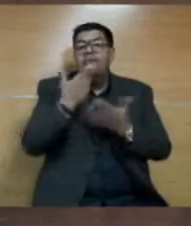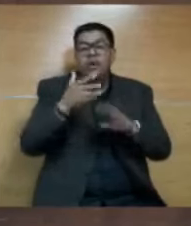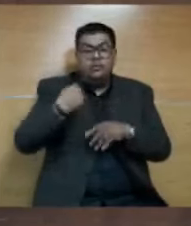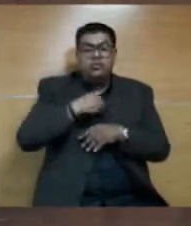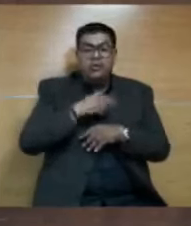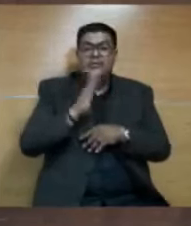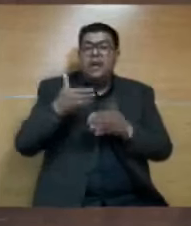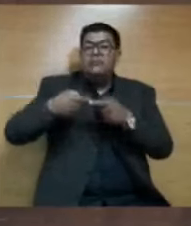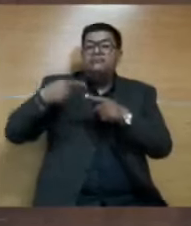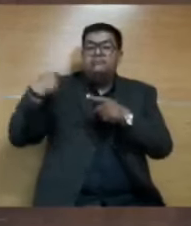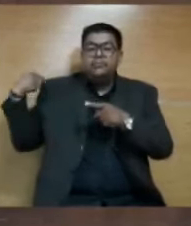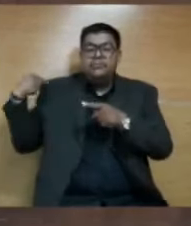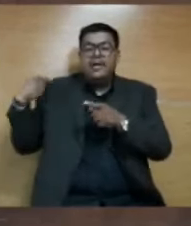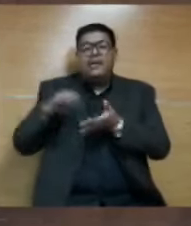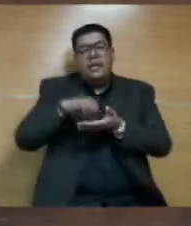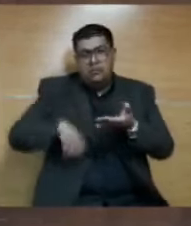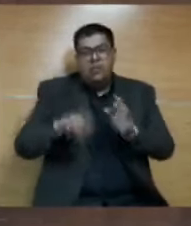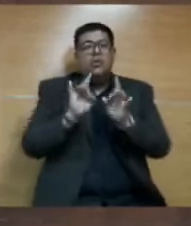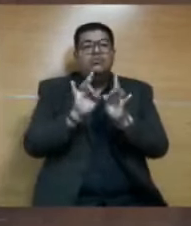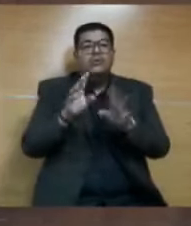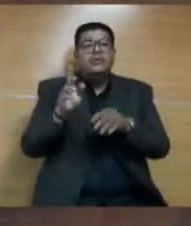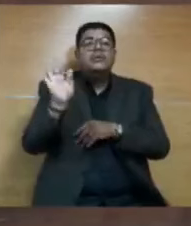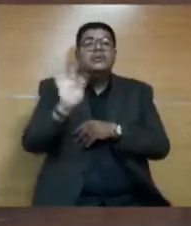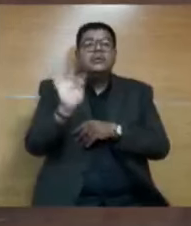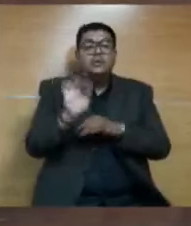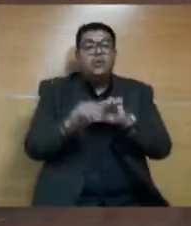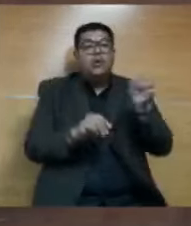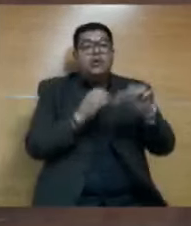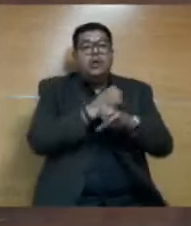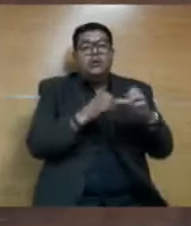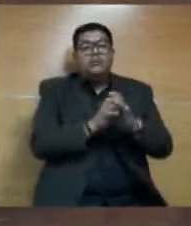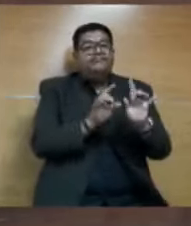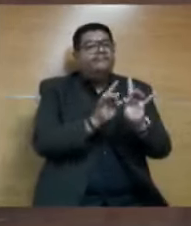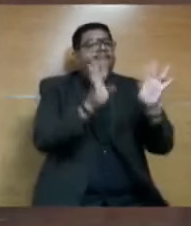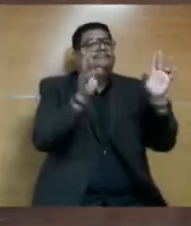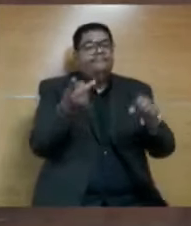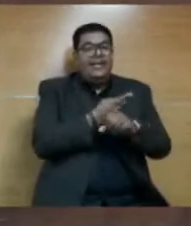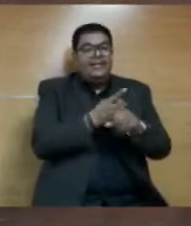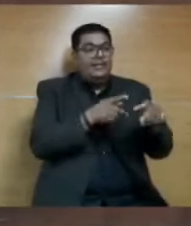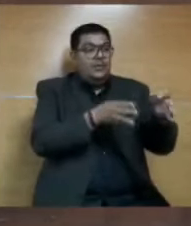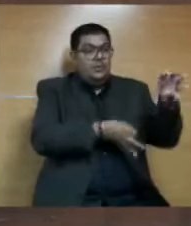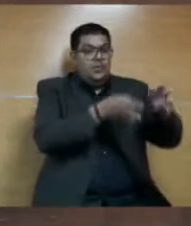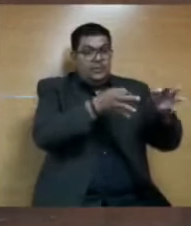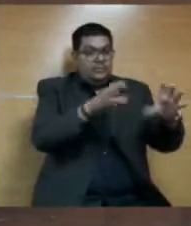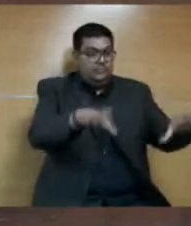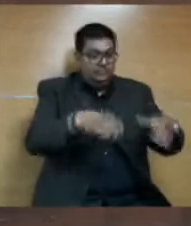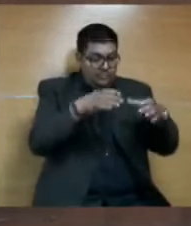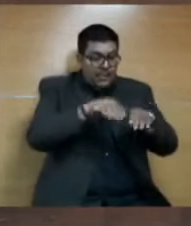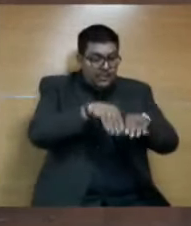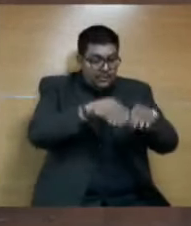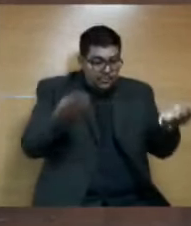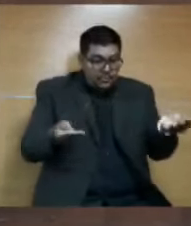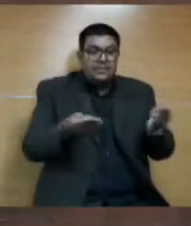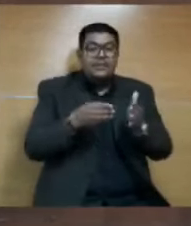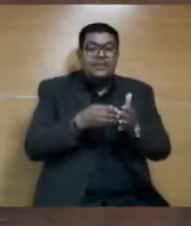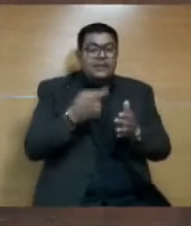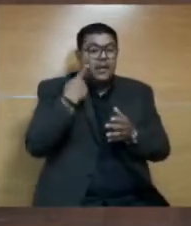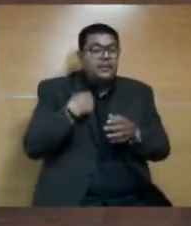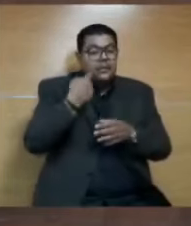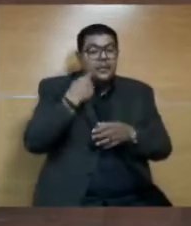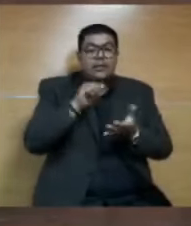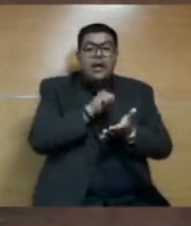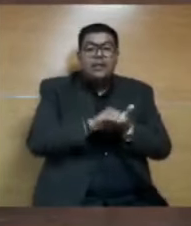de este tribunal que cuando por circunstancias completamente extraordinarias un tribunal electoral abre un paquete de votación, debe estarse